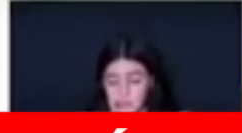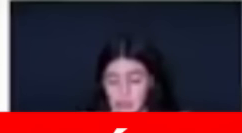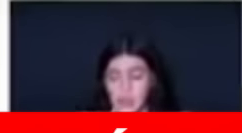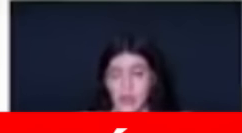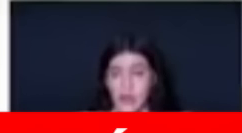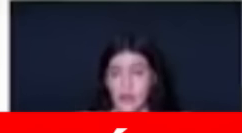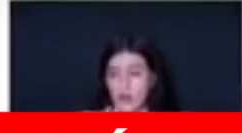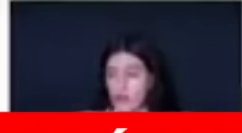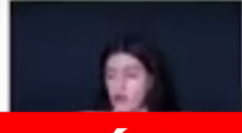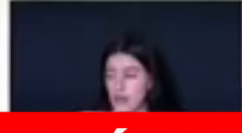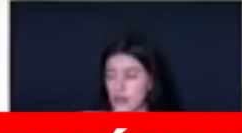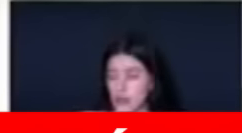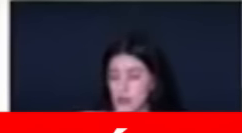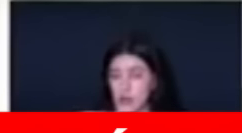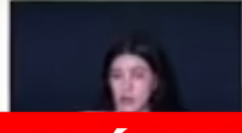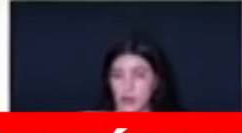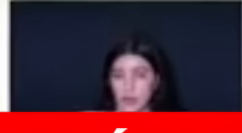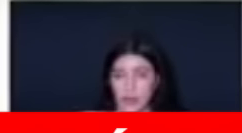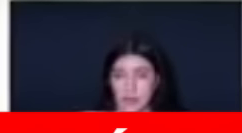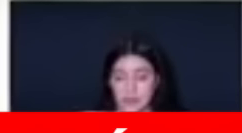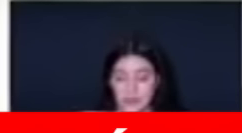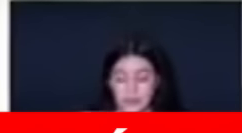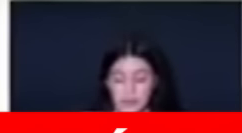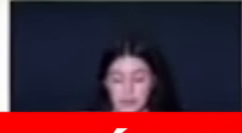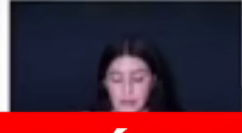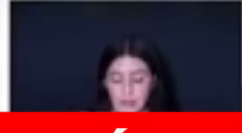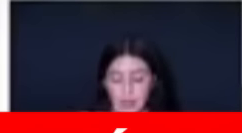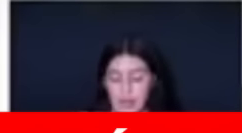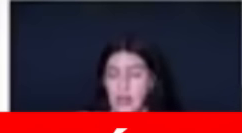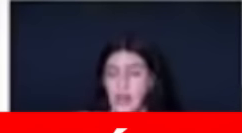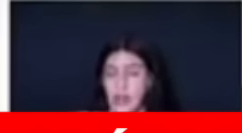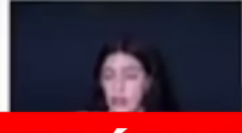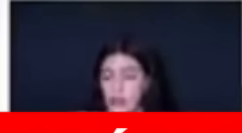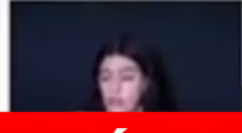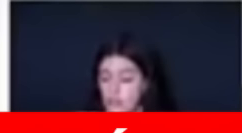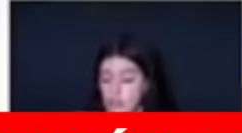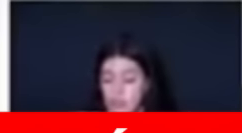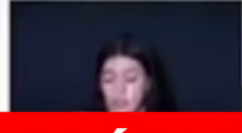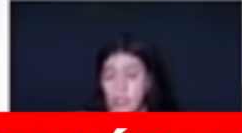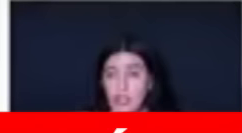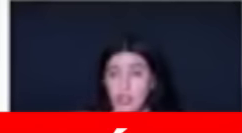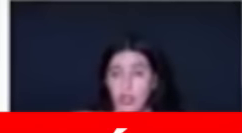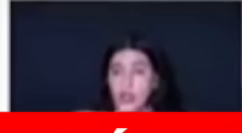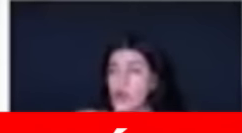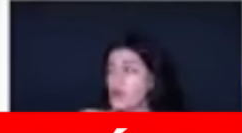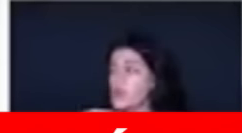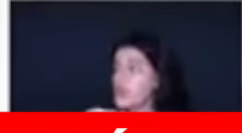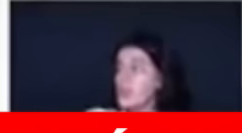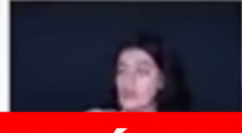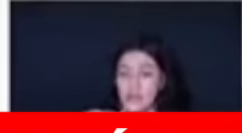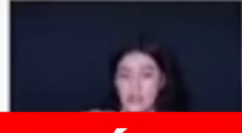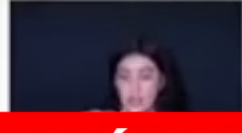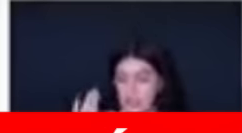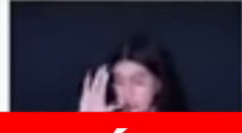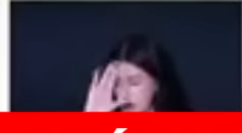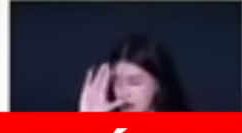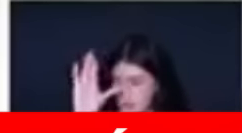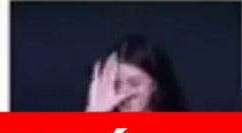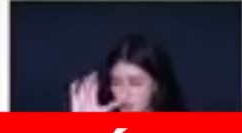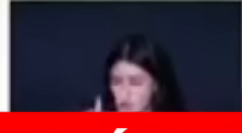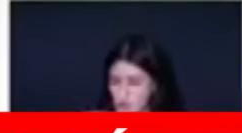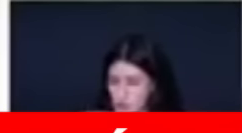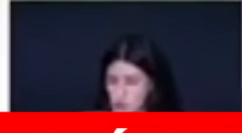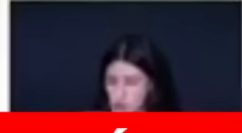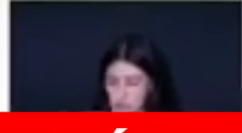amapola. Los niños están tan envueltos en la narcocultura que